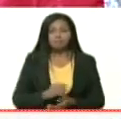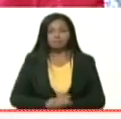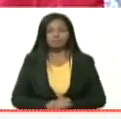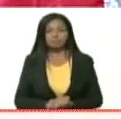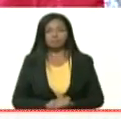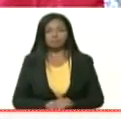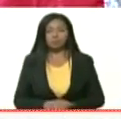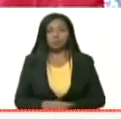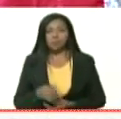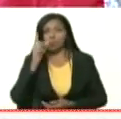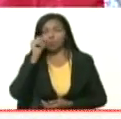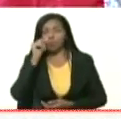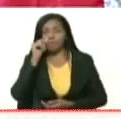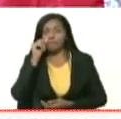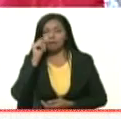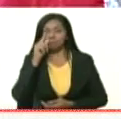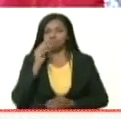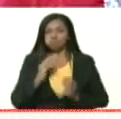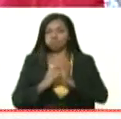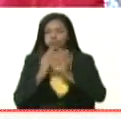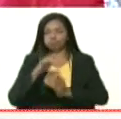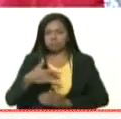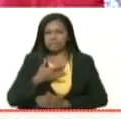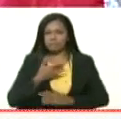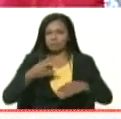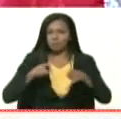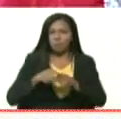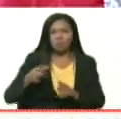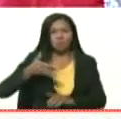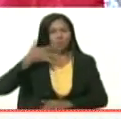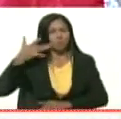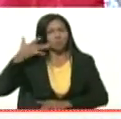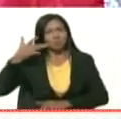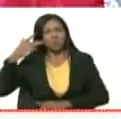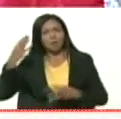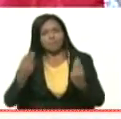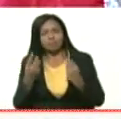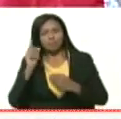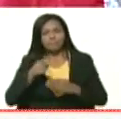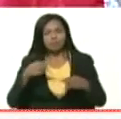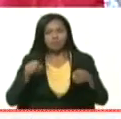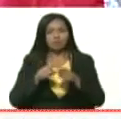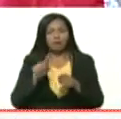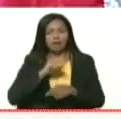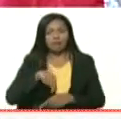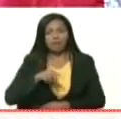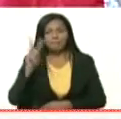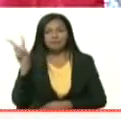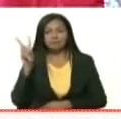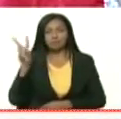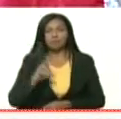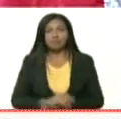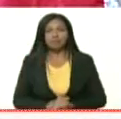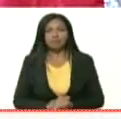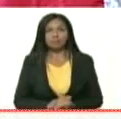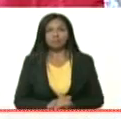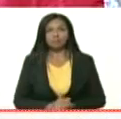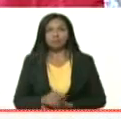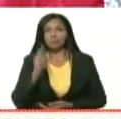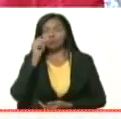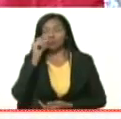Fue el gran Mao Zedong, al cual nos sentimos nosotros orgullosos, también desde Venezuela. El gran Mao